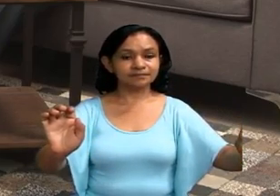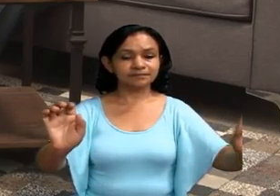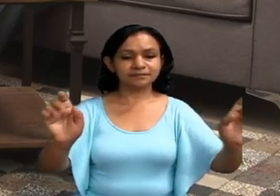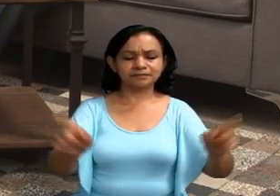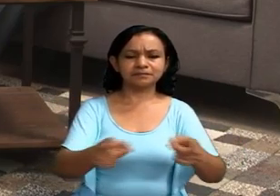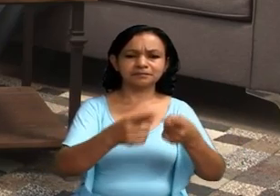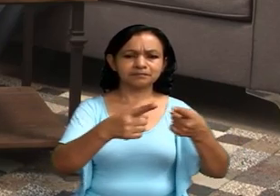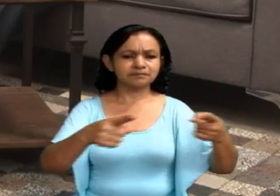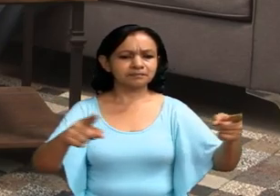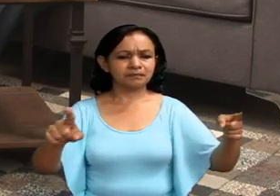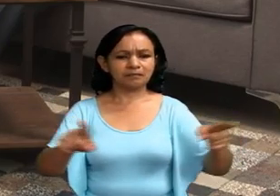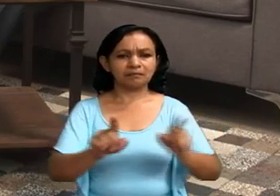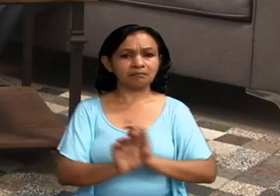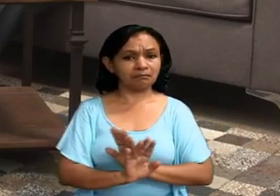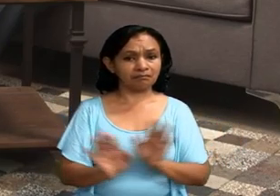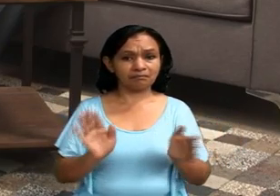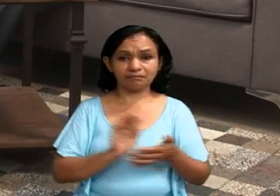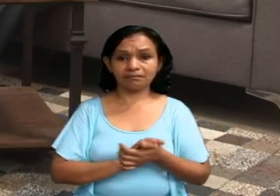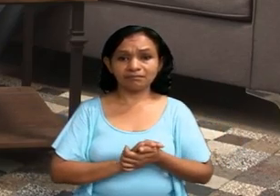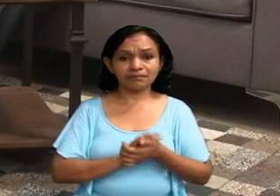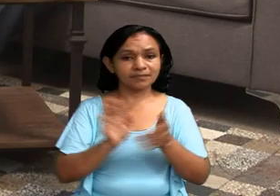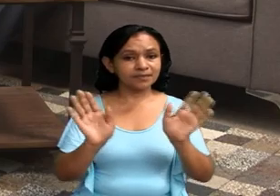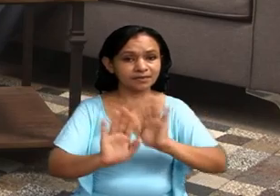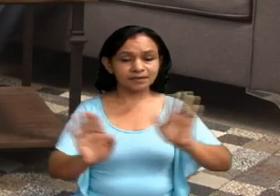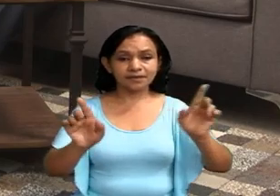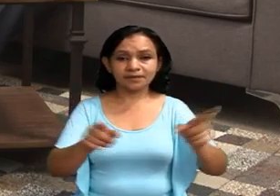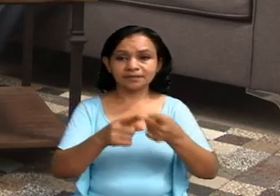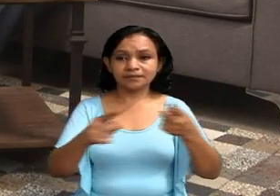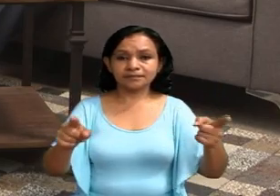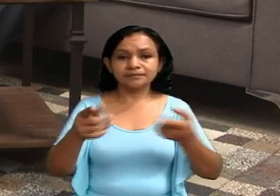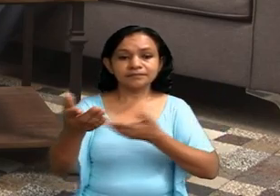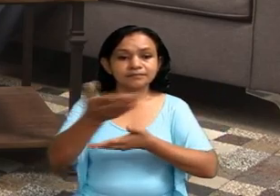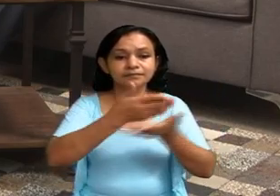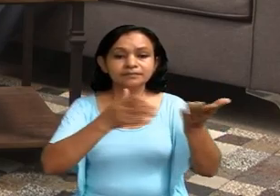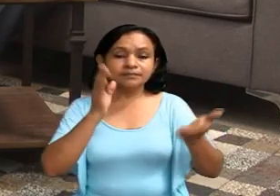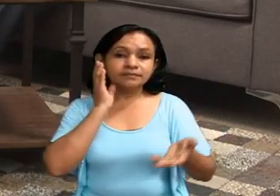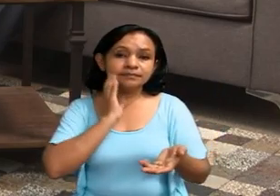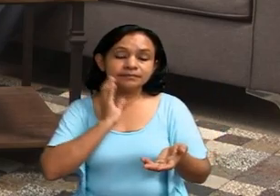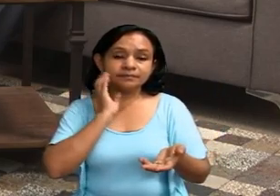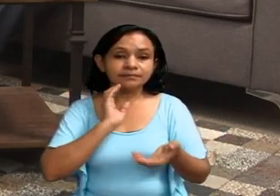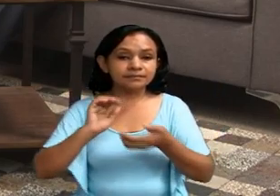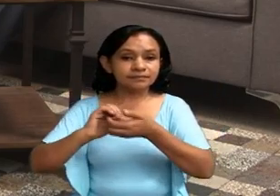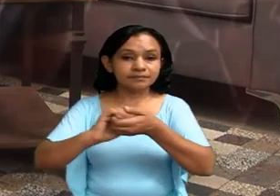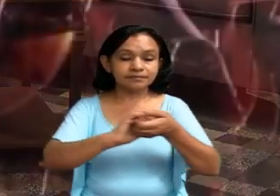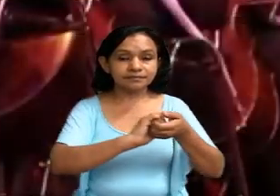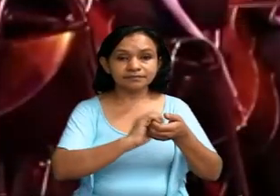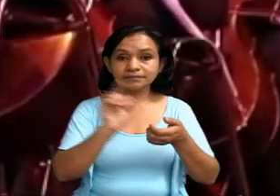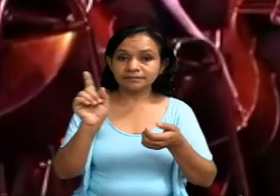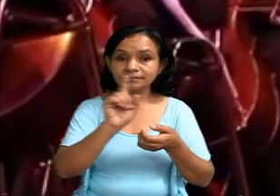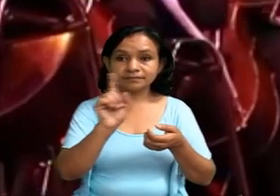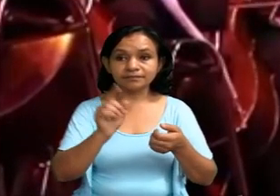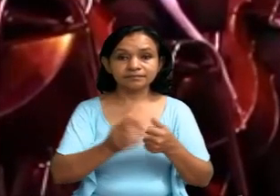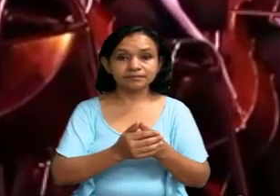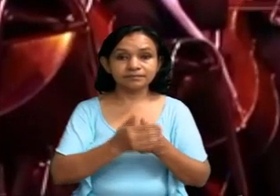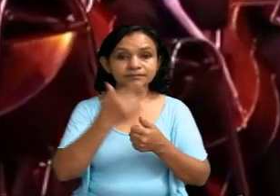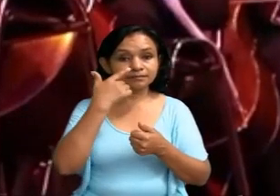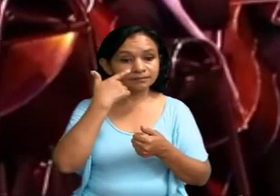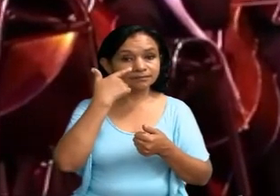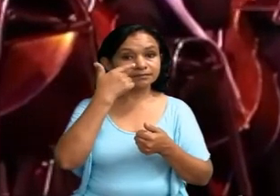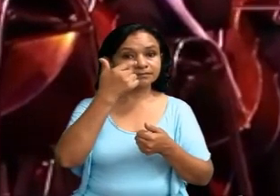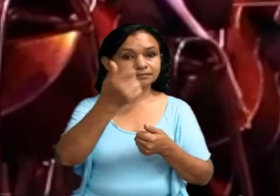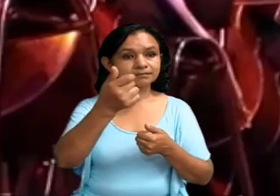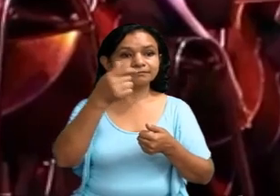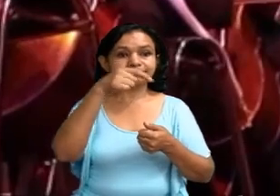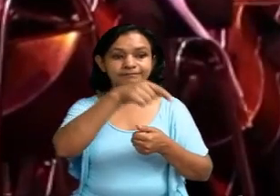una orquesta o intercambiar experiencia con sus colegas, con sus amiguitos, sino es el hecho de poner un